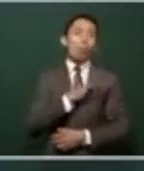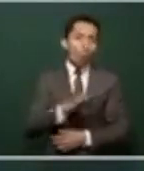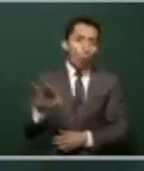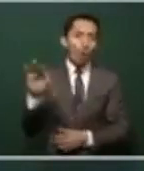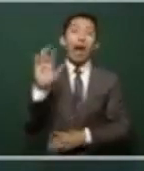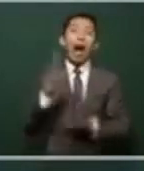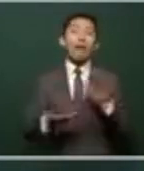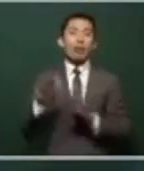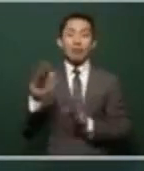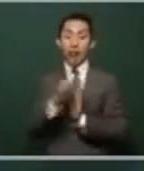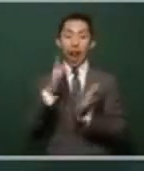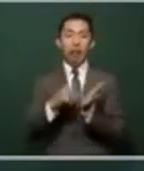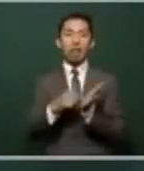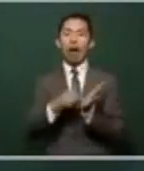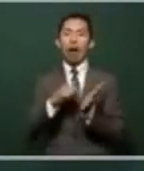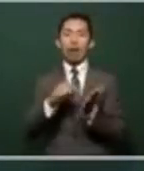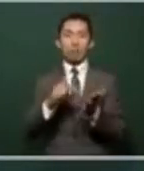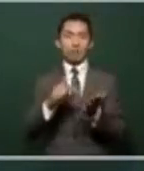ilegales.